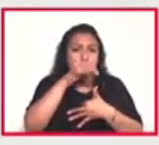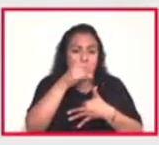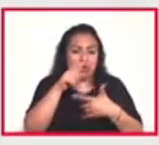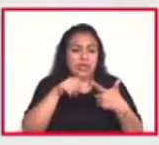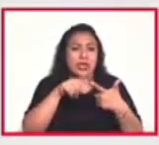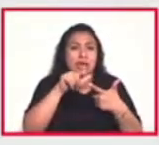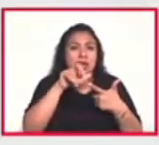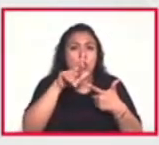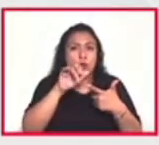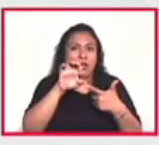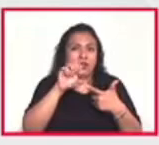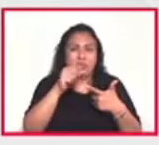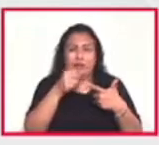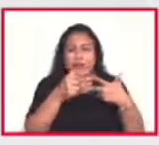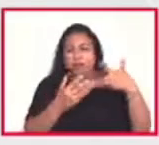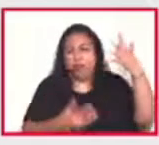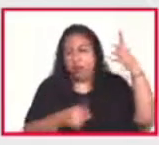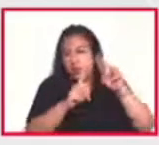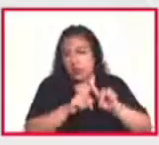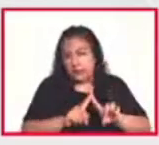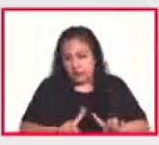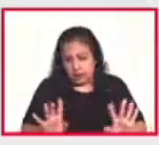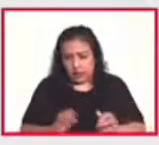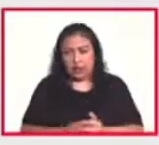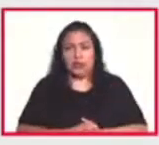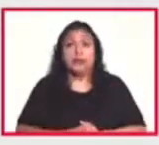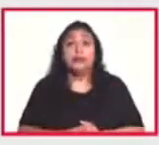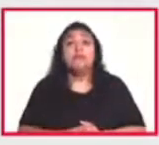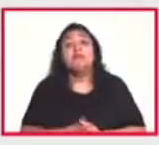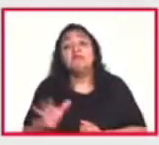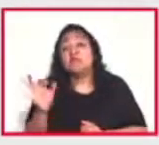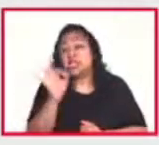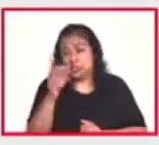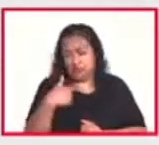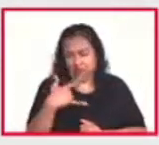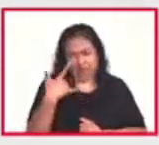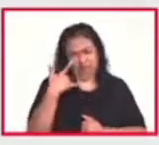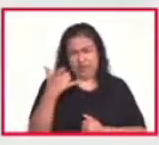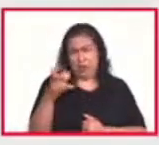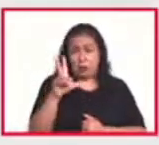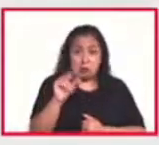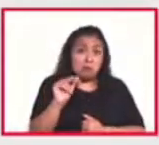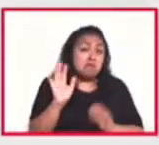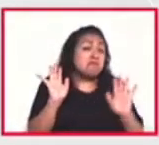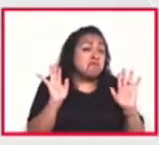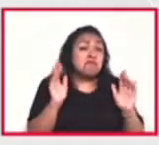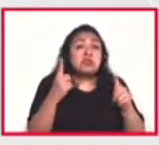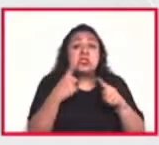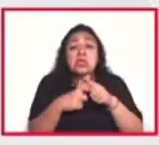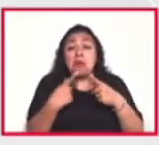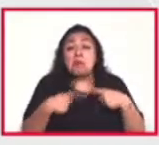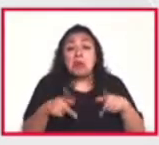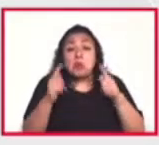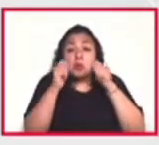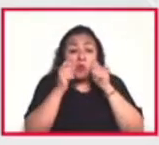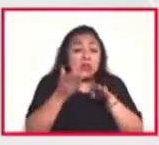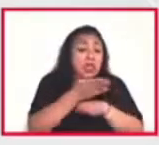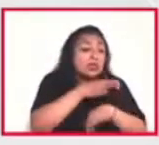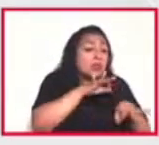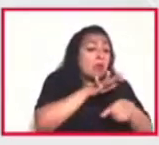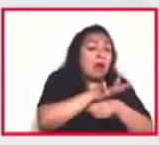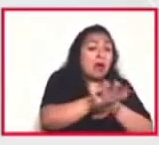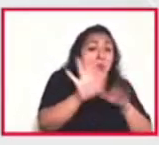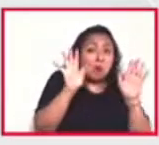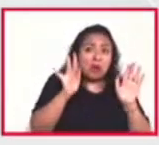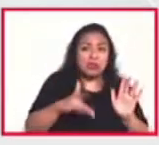Esquivel, entre muchos otros. Quizá no es de extrañar que cualquier persona, sin importar su primer oficio o profesión, se